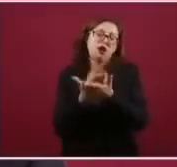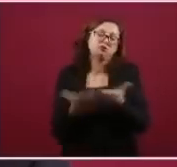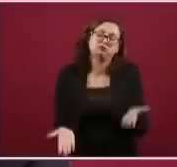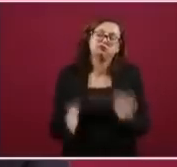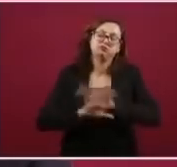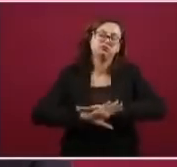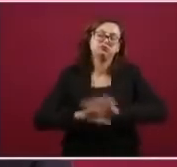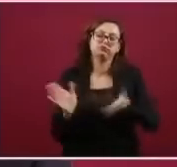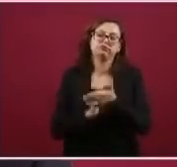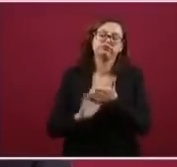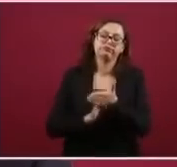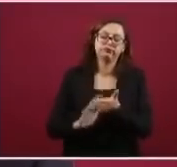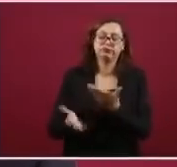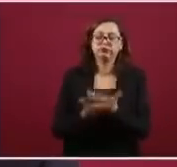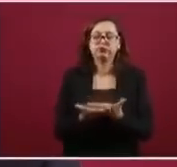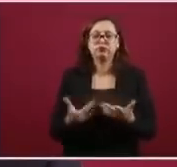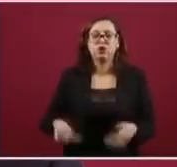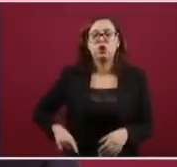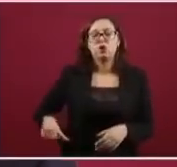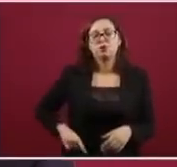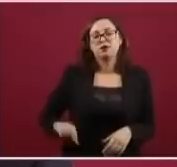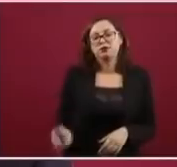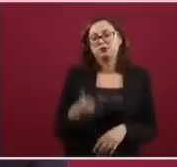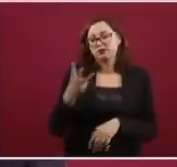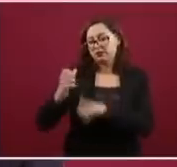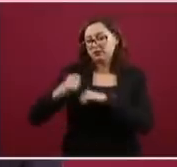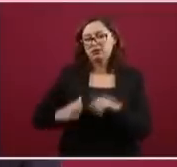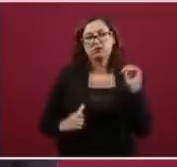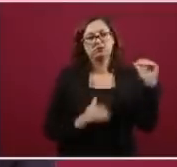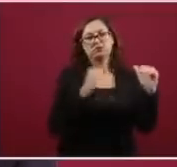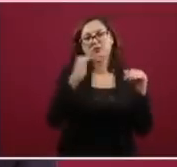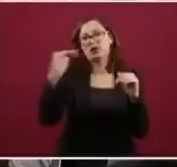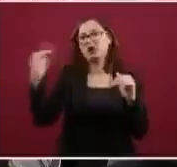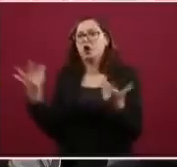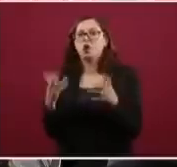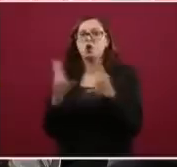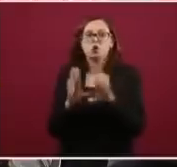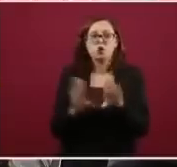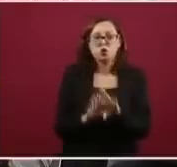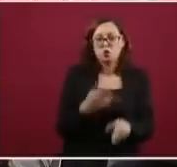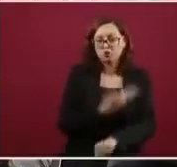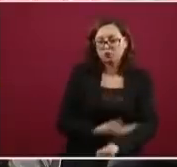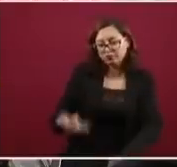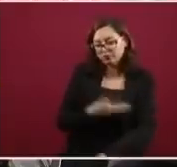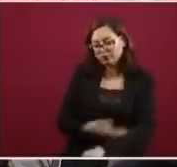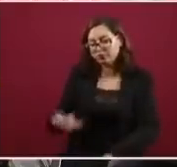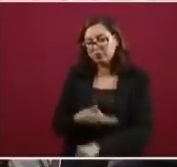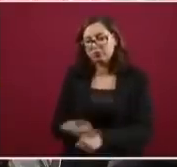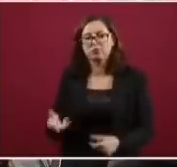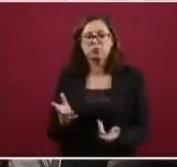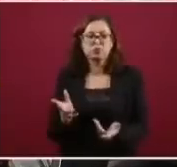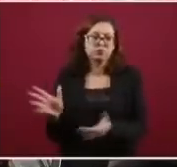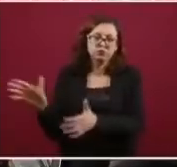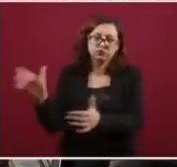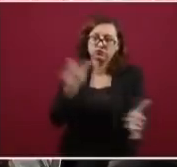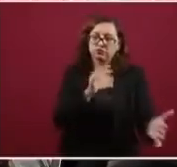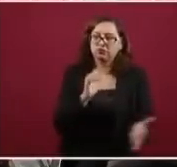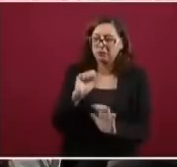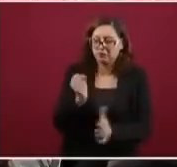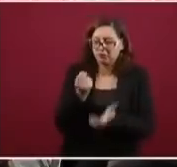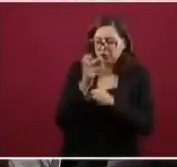cada uno de los tres niveles tiene que hacer es buscar cuál cuáles son los mecanismos a través de los cuales tienen que fortalecer sus diferentes fuentes de